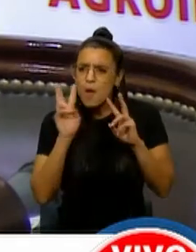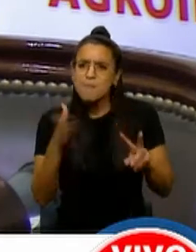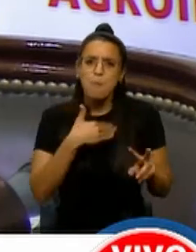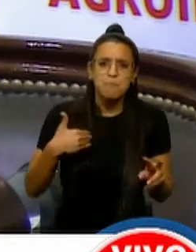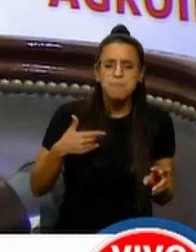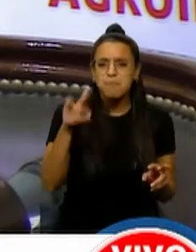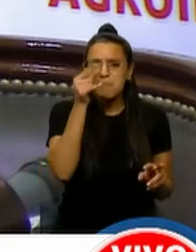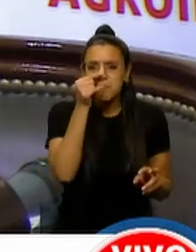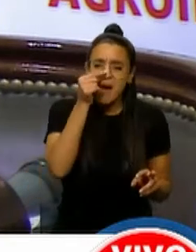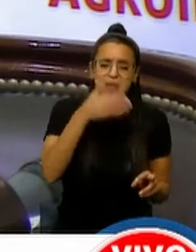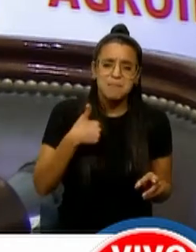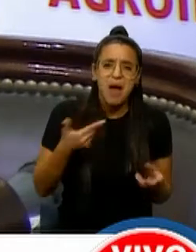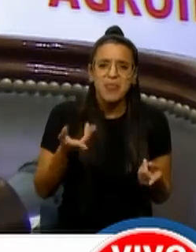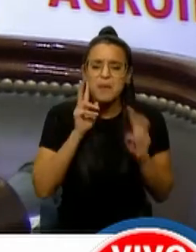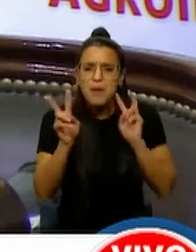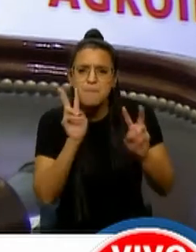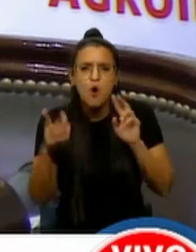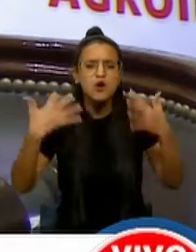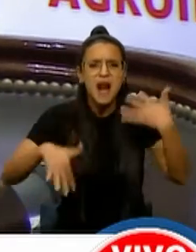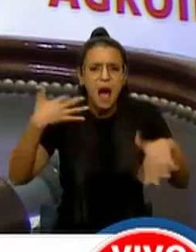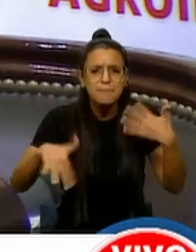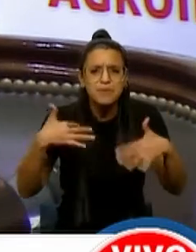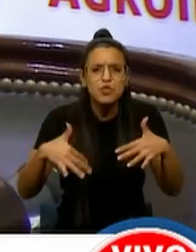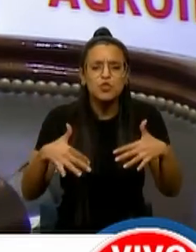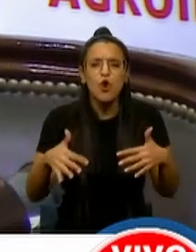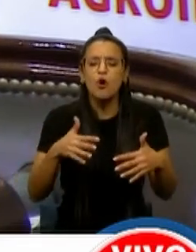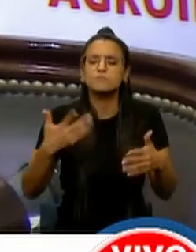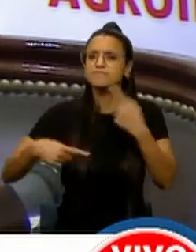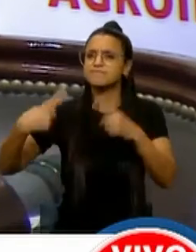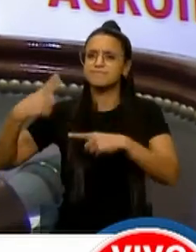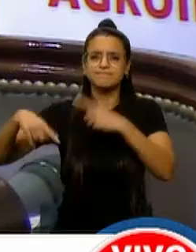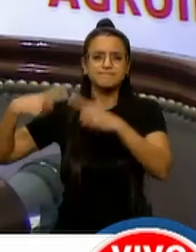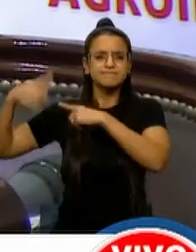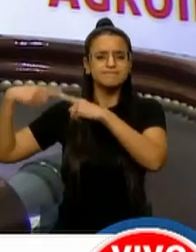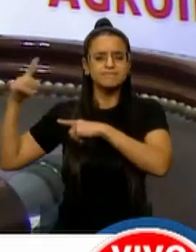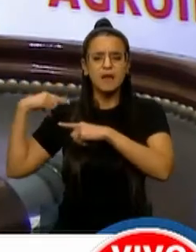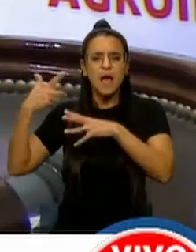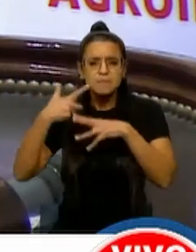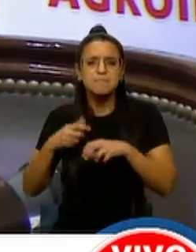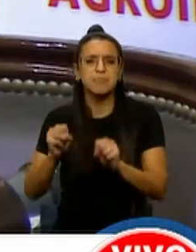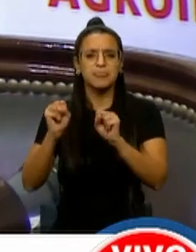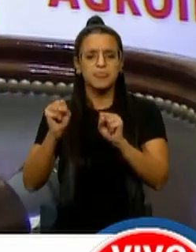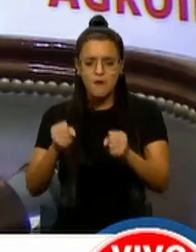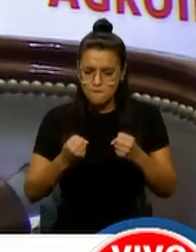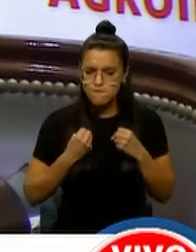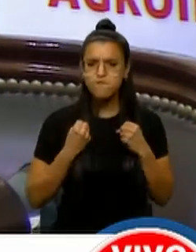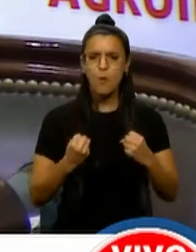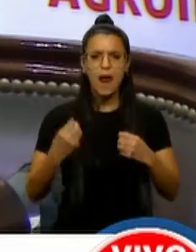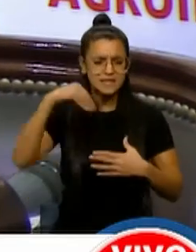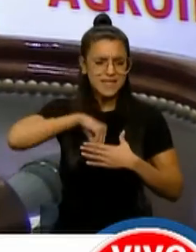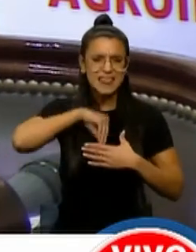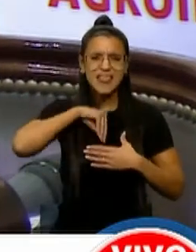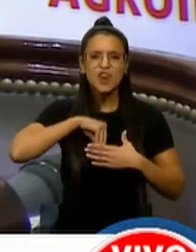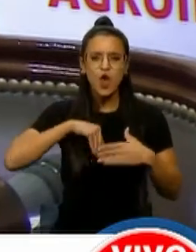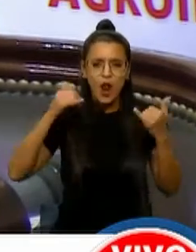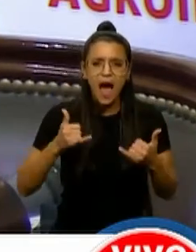estas madres rápidamente empiezan a rebobinar y descubren fuerzas y potencias